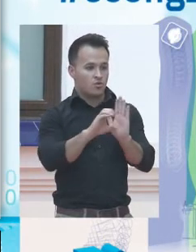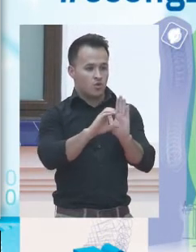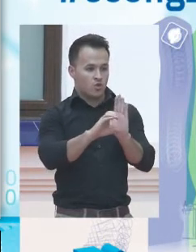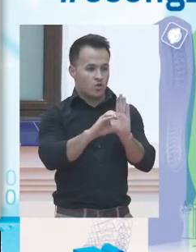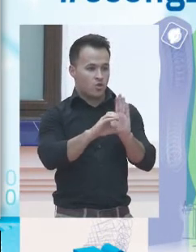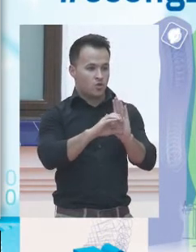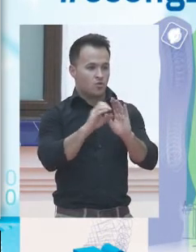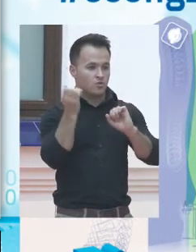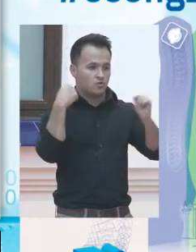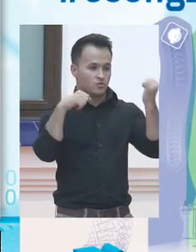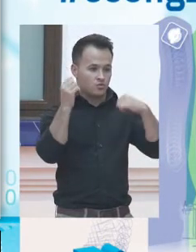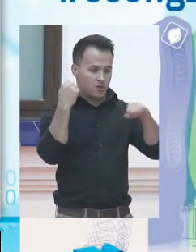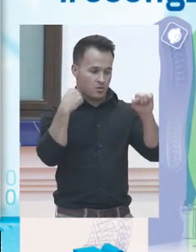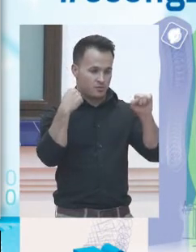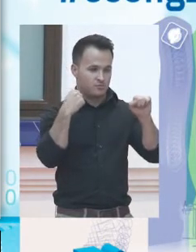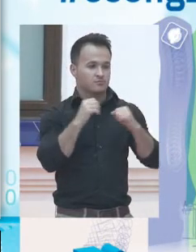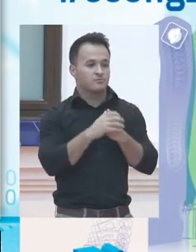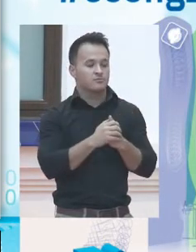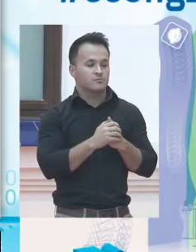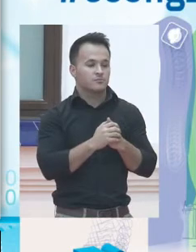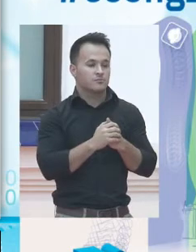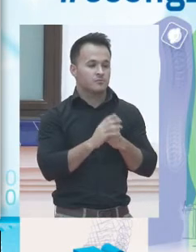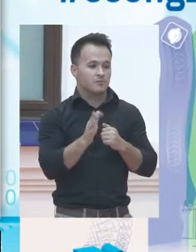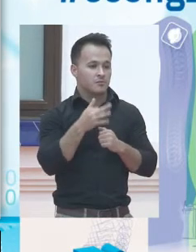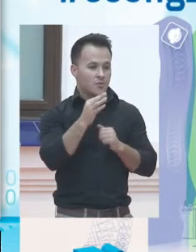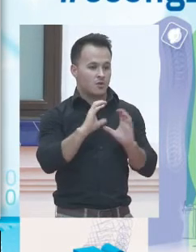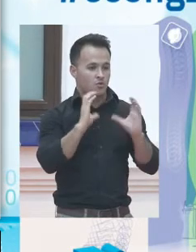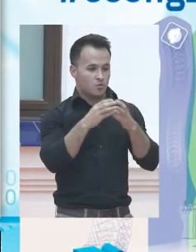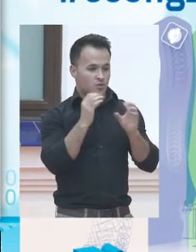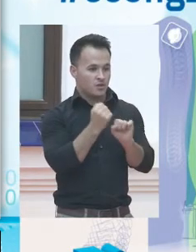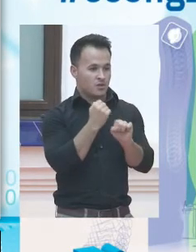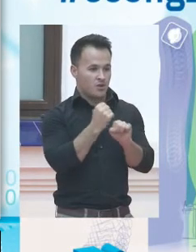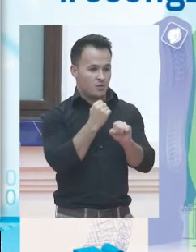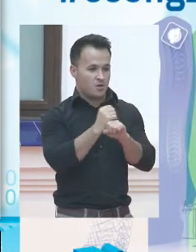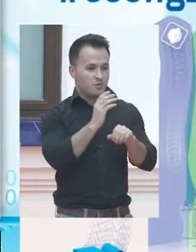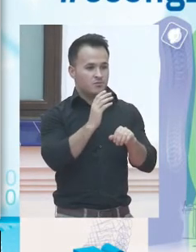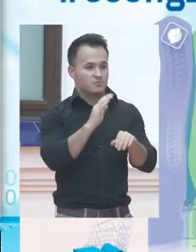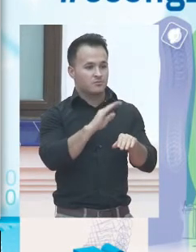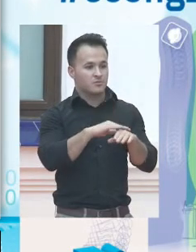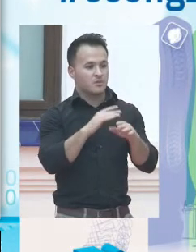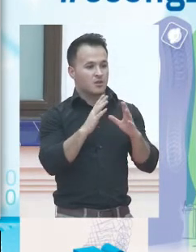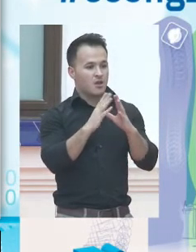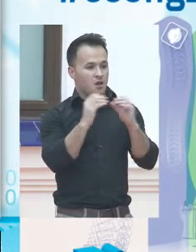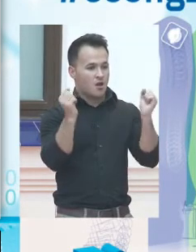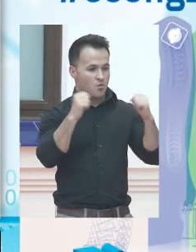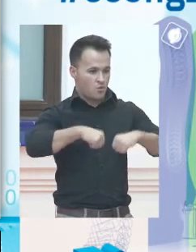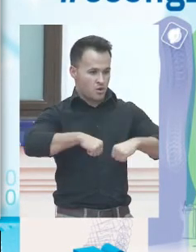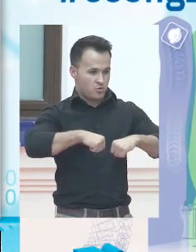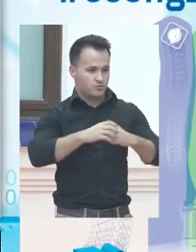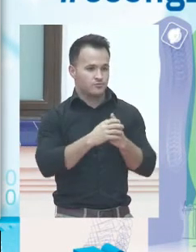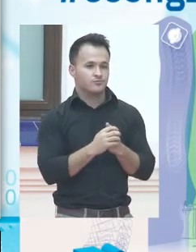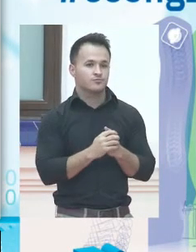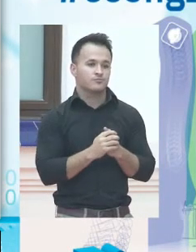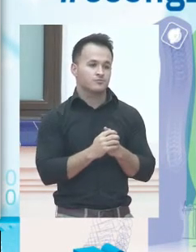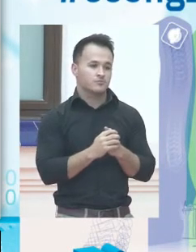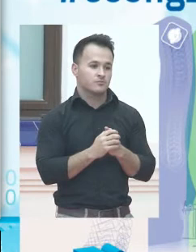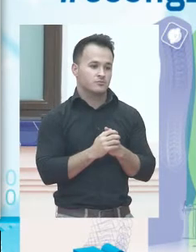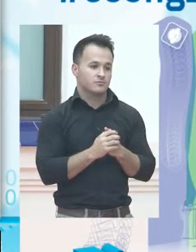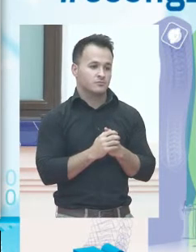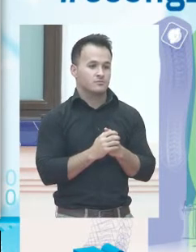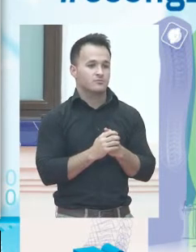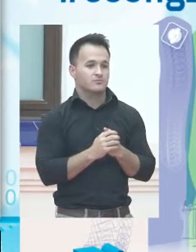nube y creó un grupo de trabajo para trabajar en los acuerdos de nivel de servicio a ofrecer. Este es